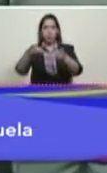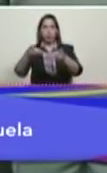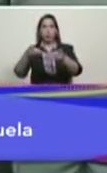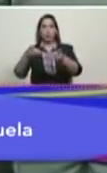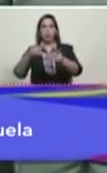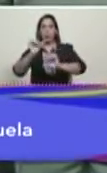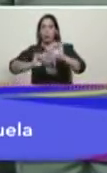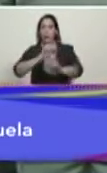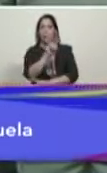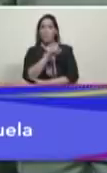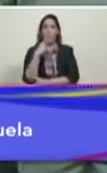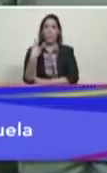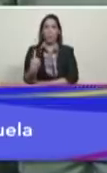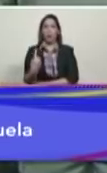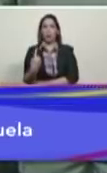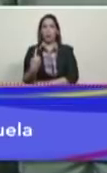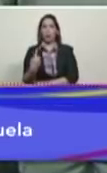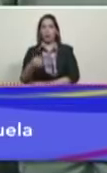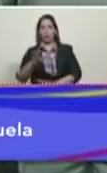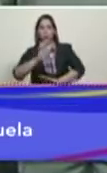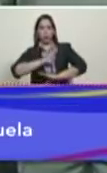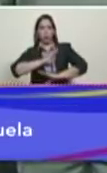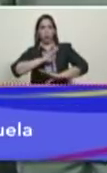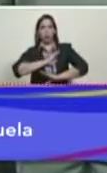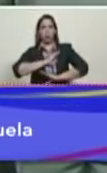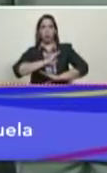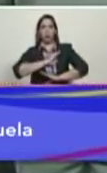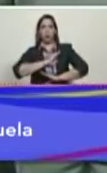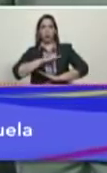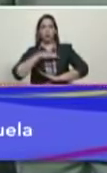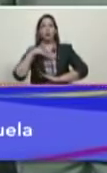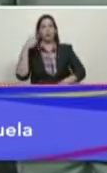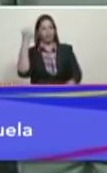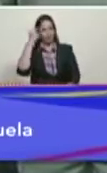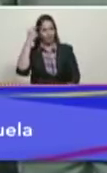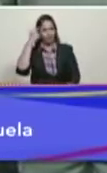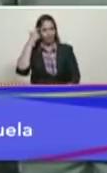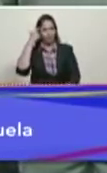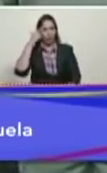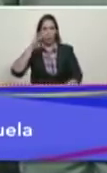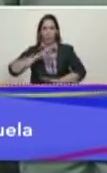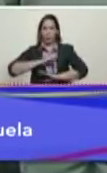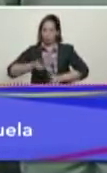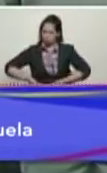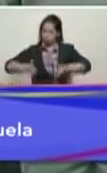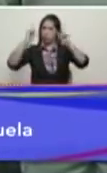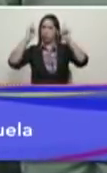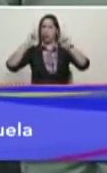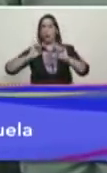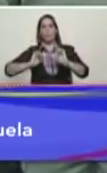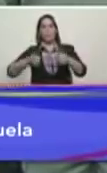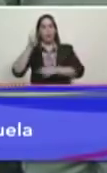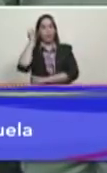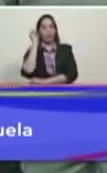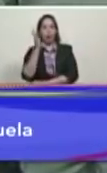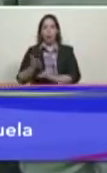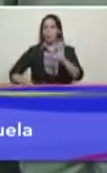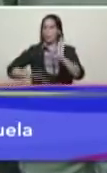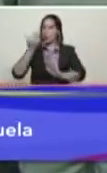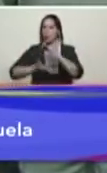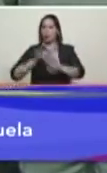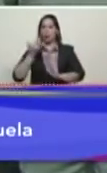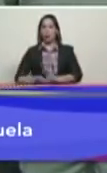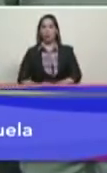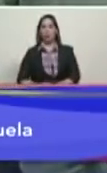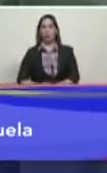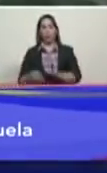siglo XXI con pies propios, con cabeza propia. Está autorizado a iniciar este importante evento